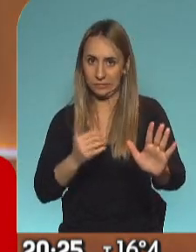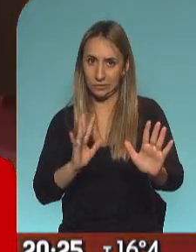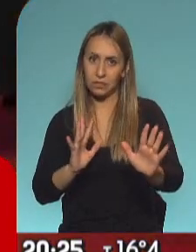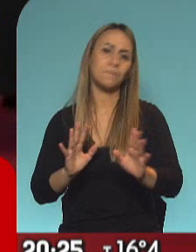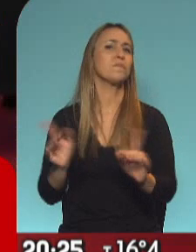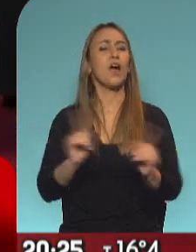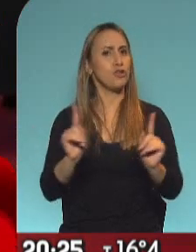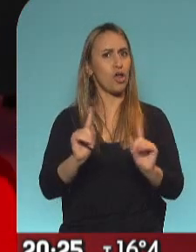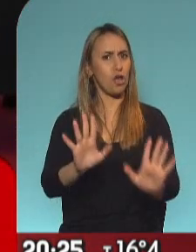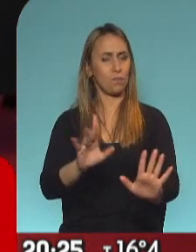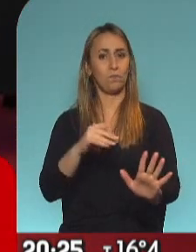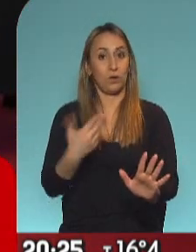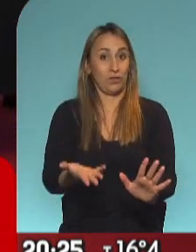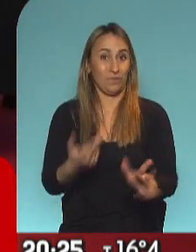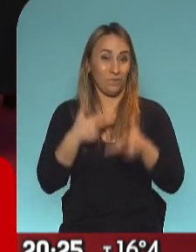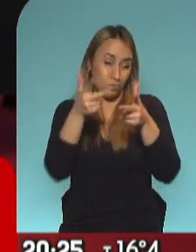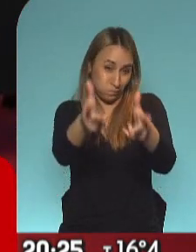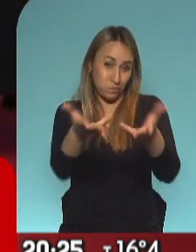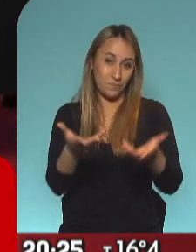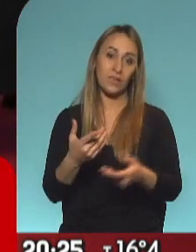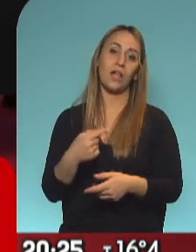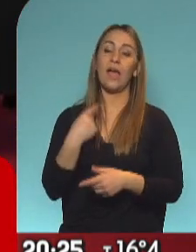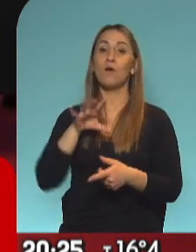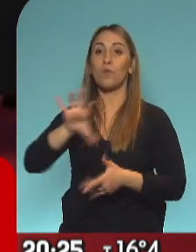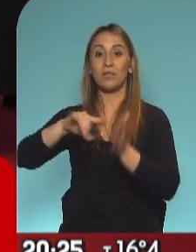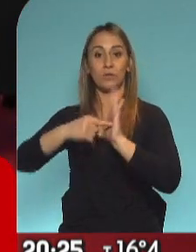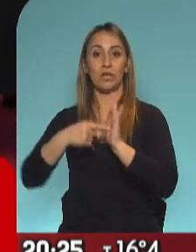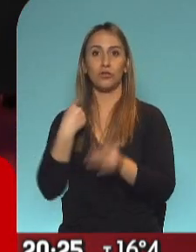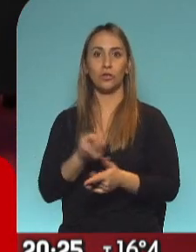Nosotros en la provincia de Buenos Aires desarrollamos un sistema de gestión de camas